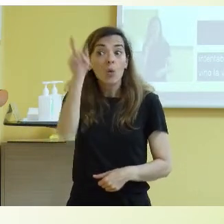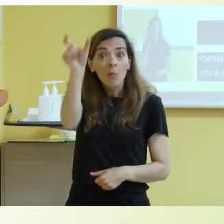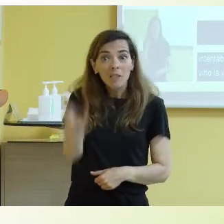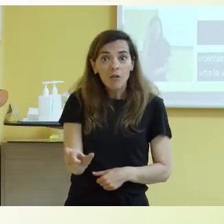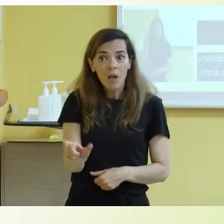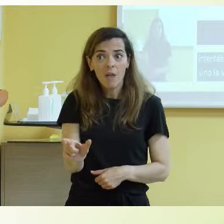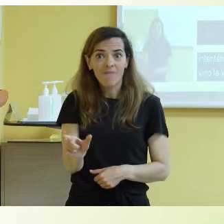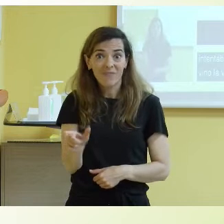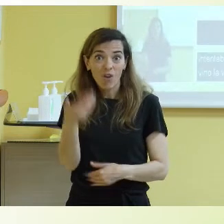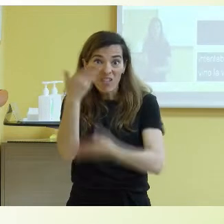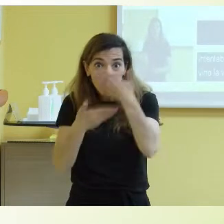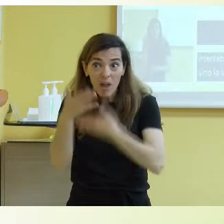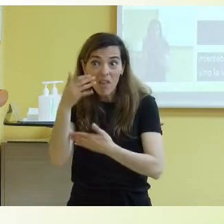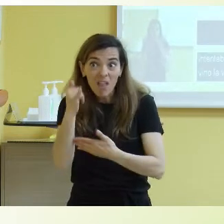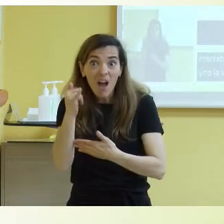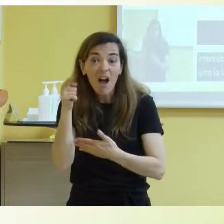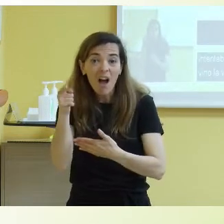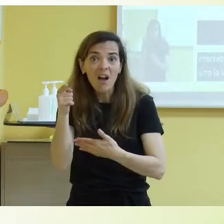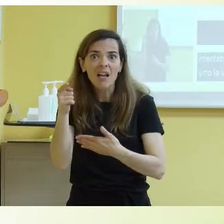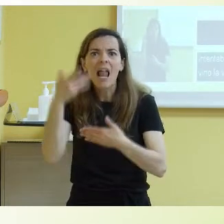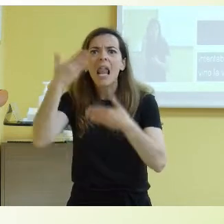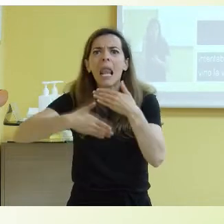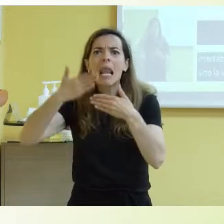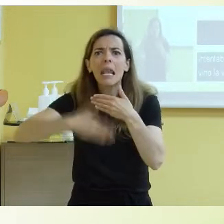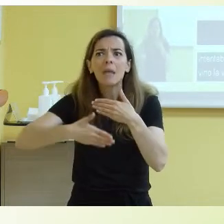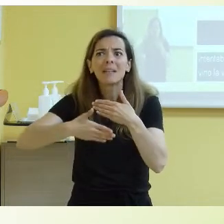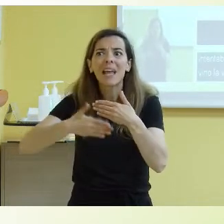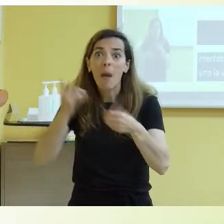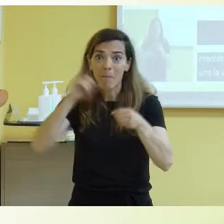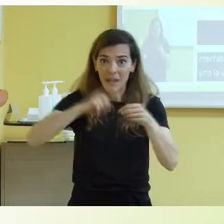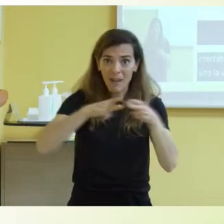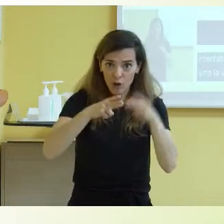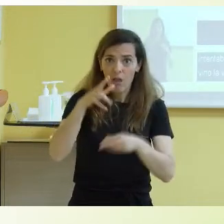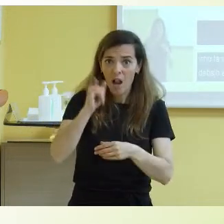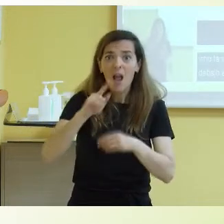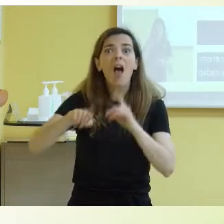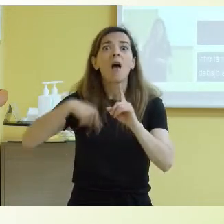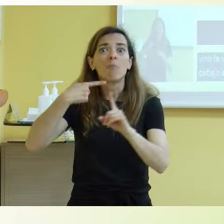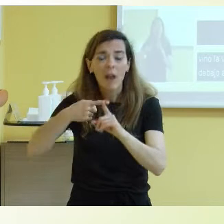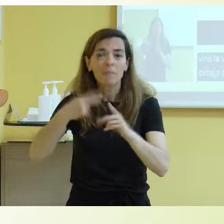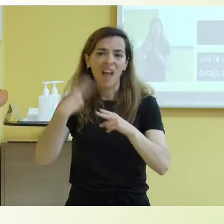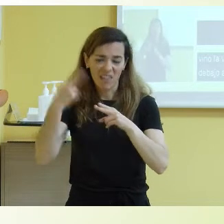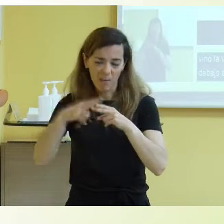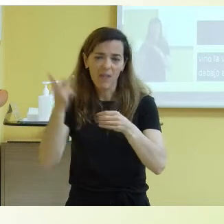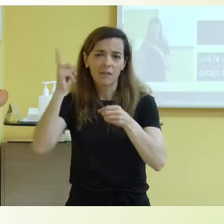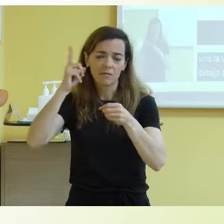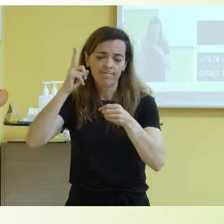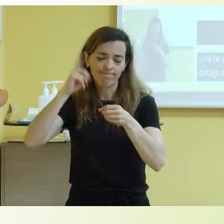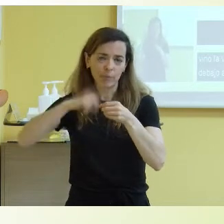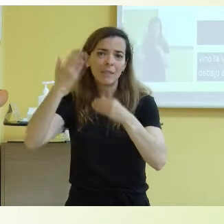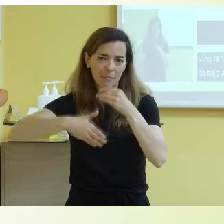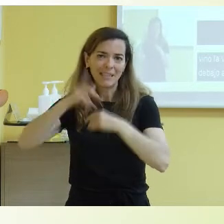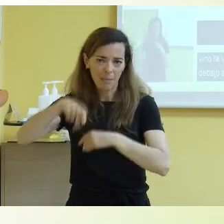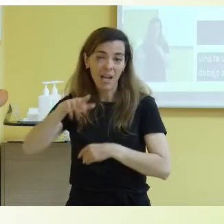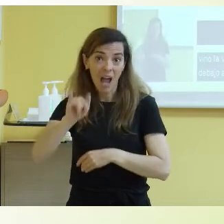con una serie de deficiencias tiene sus limitadas, no solamente limitada su participación social, sino también sus actividades. Y por lo tanto es